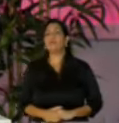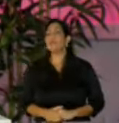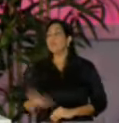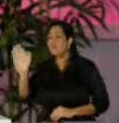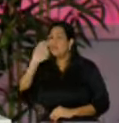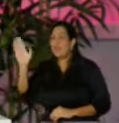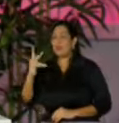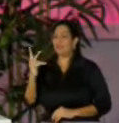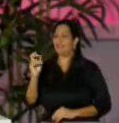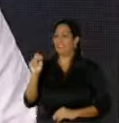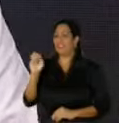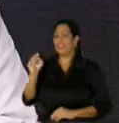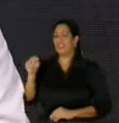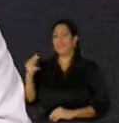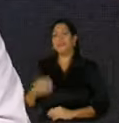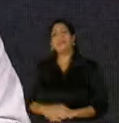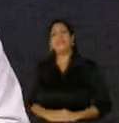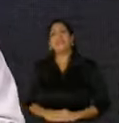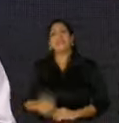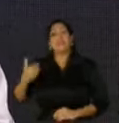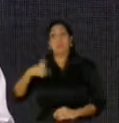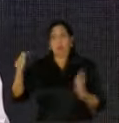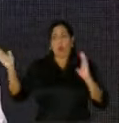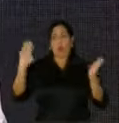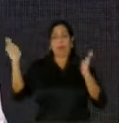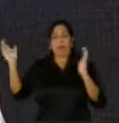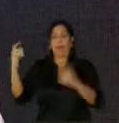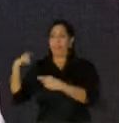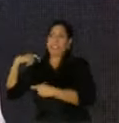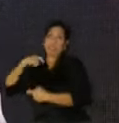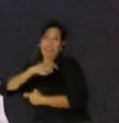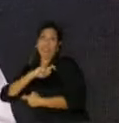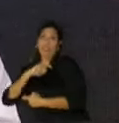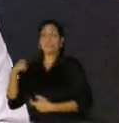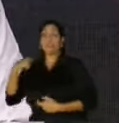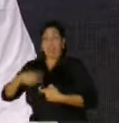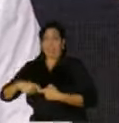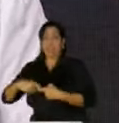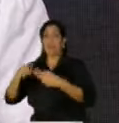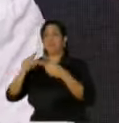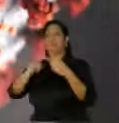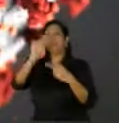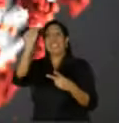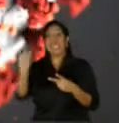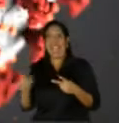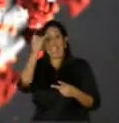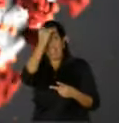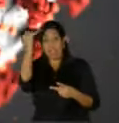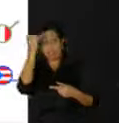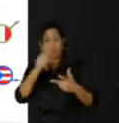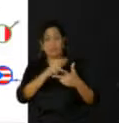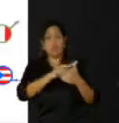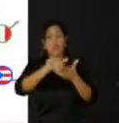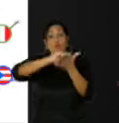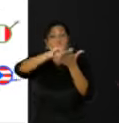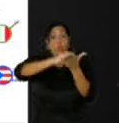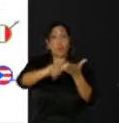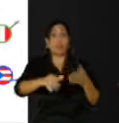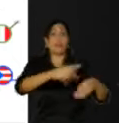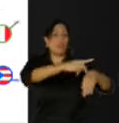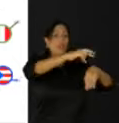estoy aquí para hacer una comparativa de la tasa de mortalidad de España, Italia, Nueva York y Puerto Rico. Si vemos